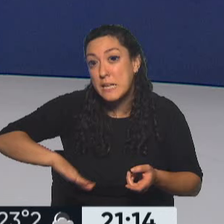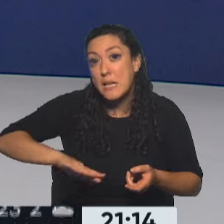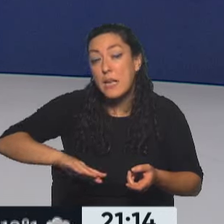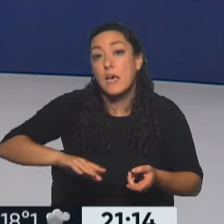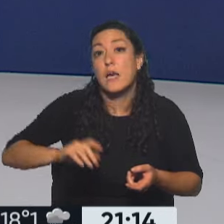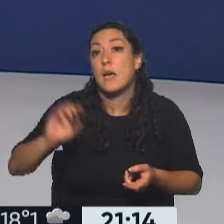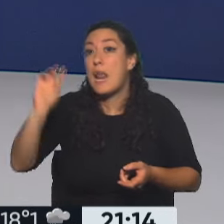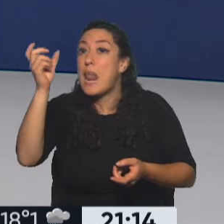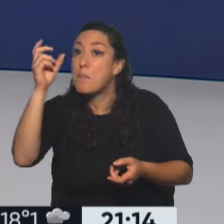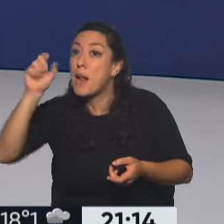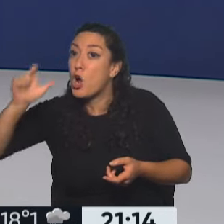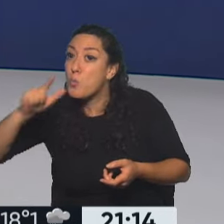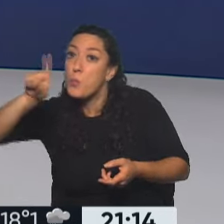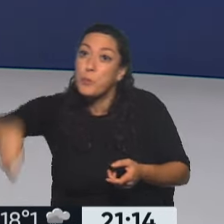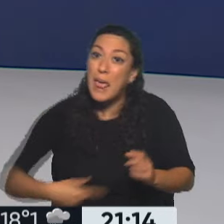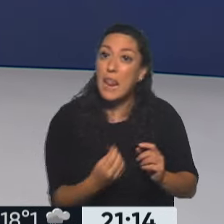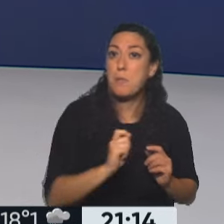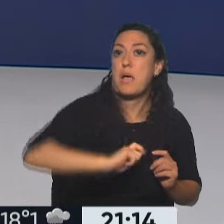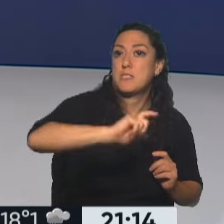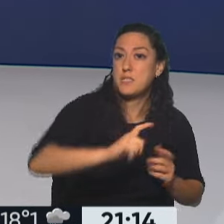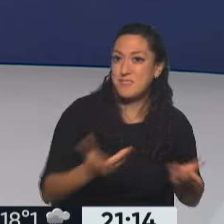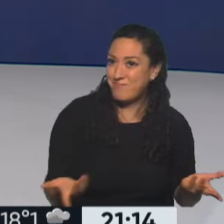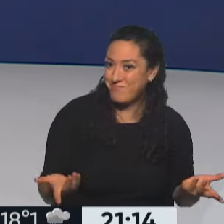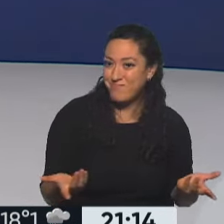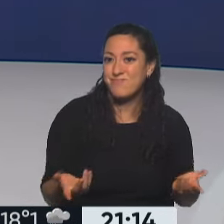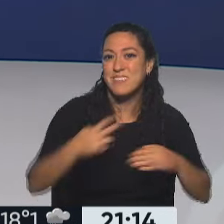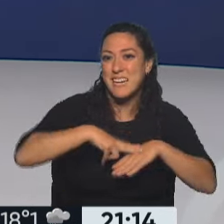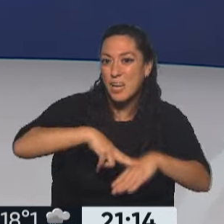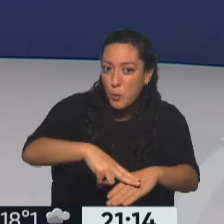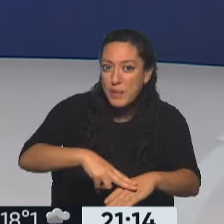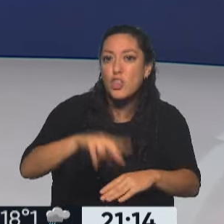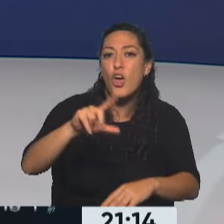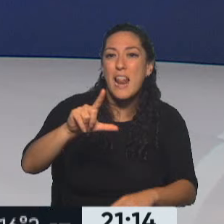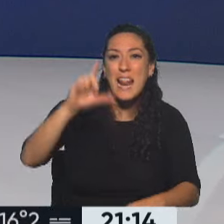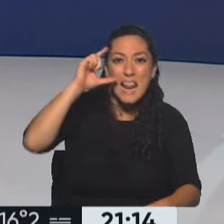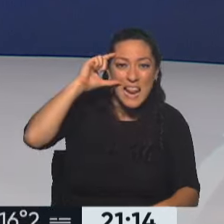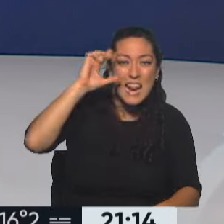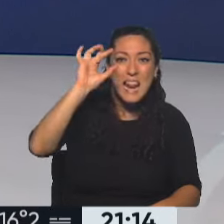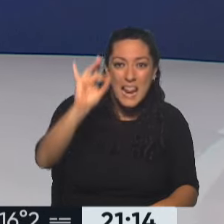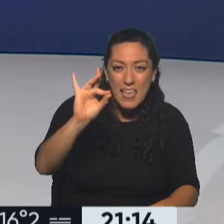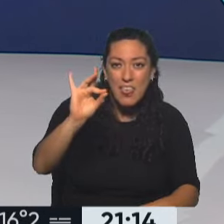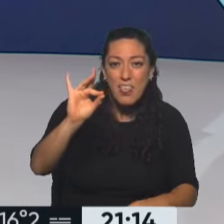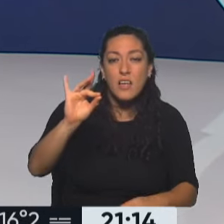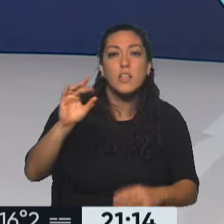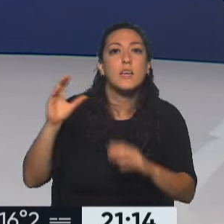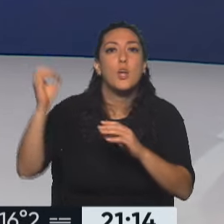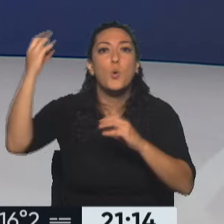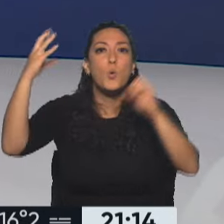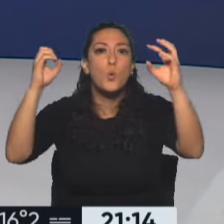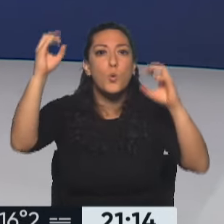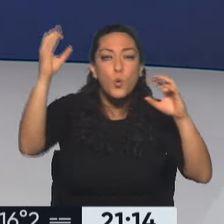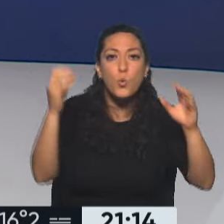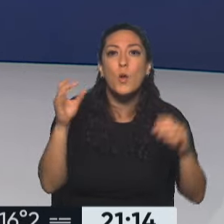el precio. Exacto. Que llega en la boleta. Bueno, se recomienda luces LED. Si sí. No puedes comprar para toda tu casa luces LED,